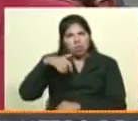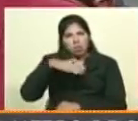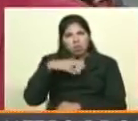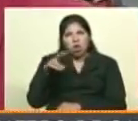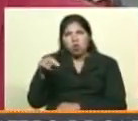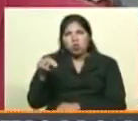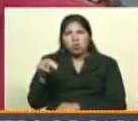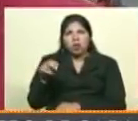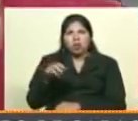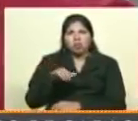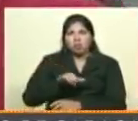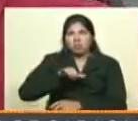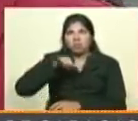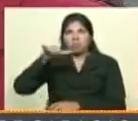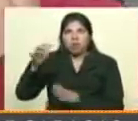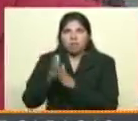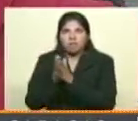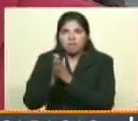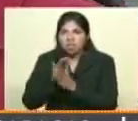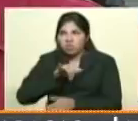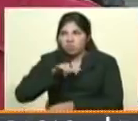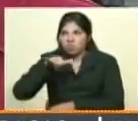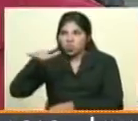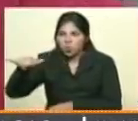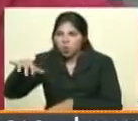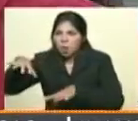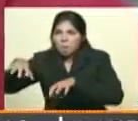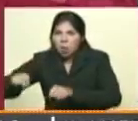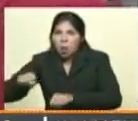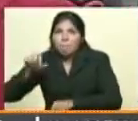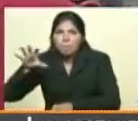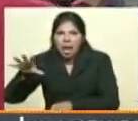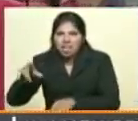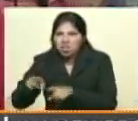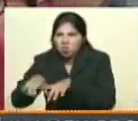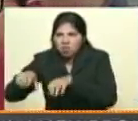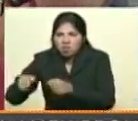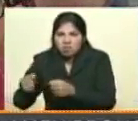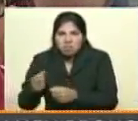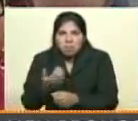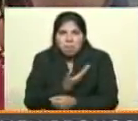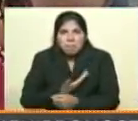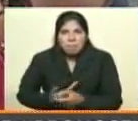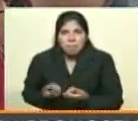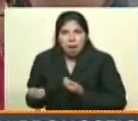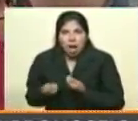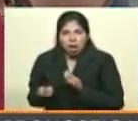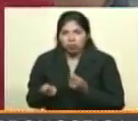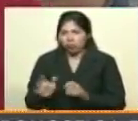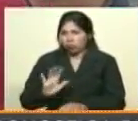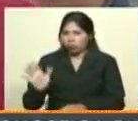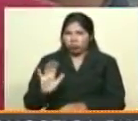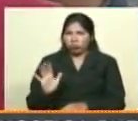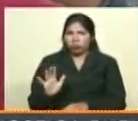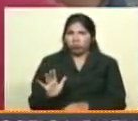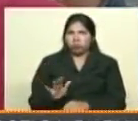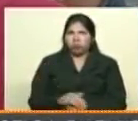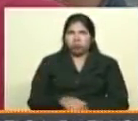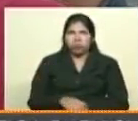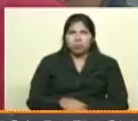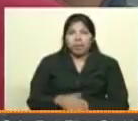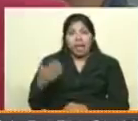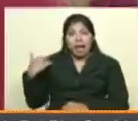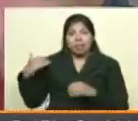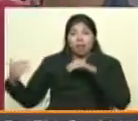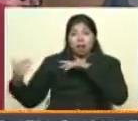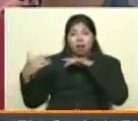a nadie. Un pueblo que salió a liberar a todo este continente durante la guerra de